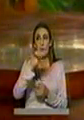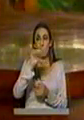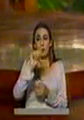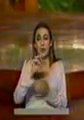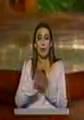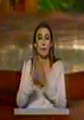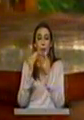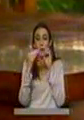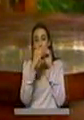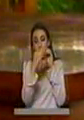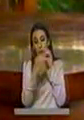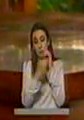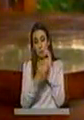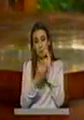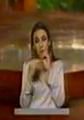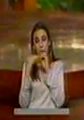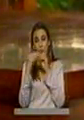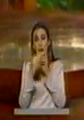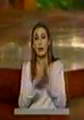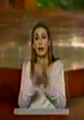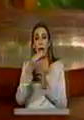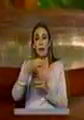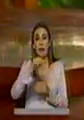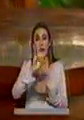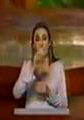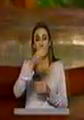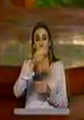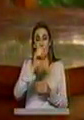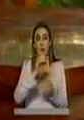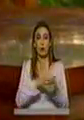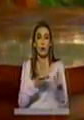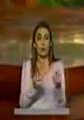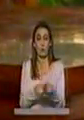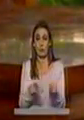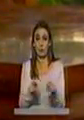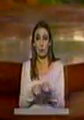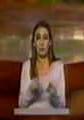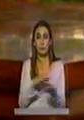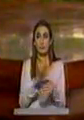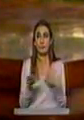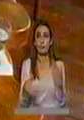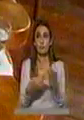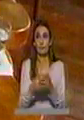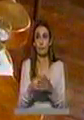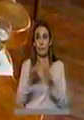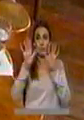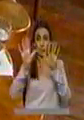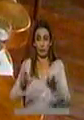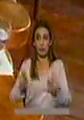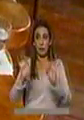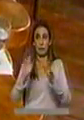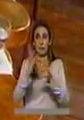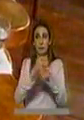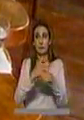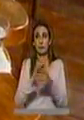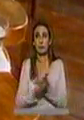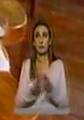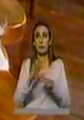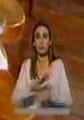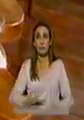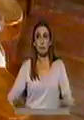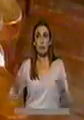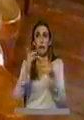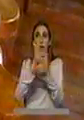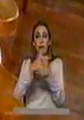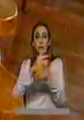uva, higo y sobre todo de los mismos productos que se, todo eso se cosecha en la hacienda. Este tipo de productos no hay en